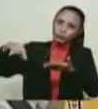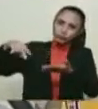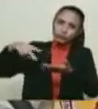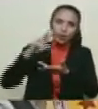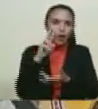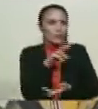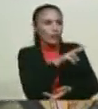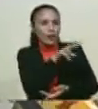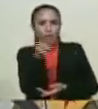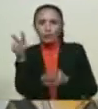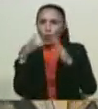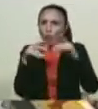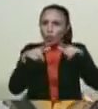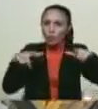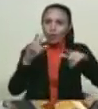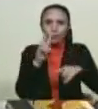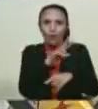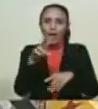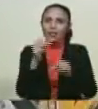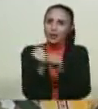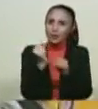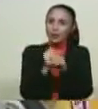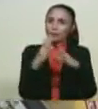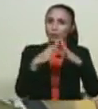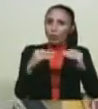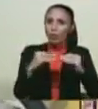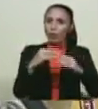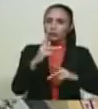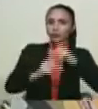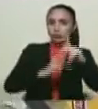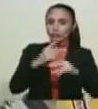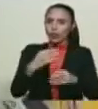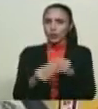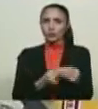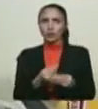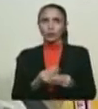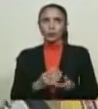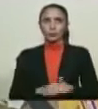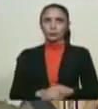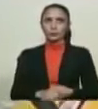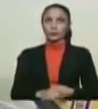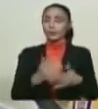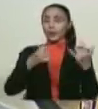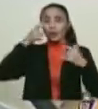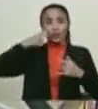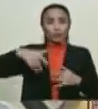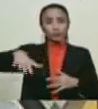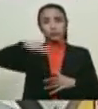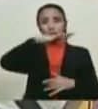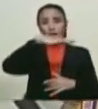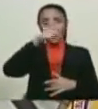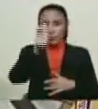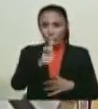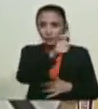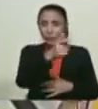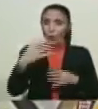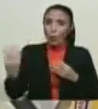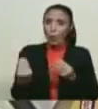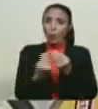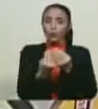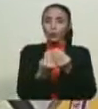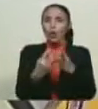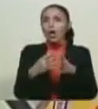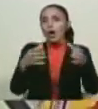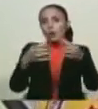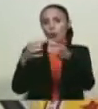eje panamericano y vea el trabajo que está haciendo el Frente Amplio Unido de Resistencia Campesina en conjunto con el Partido